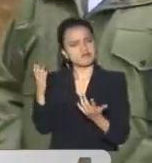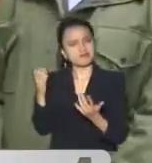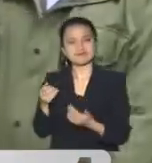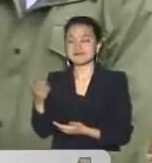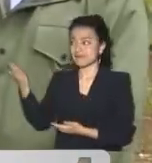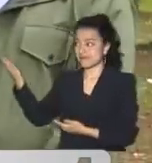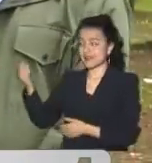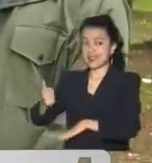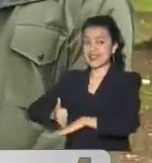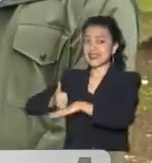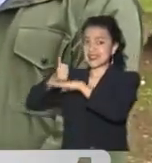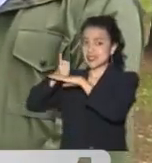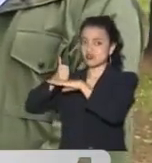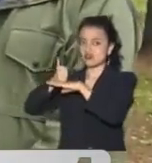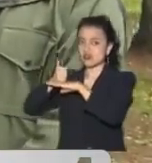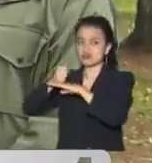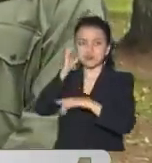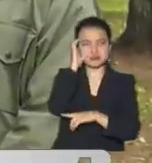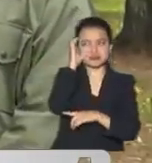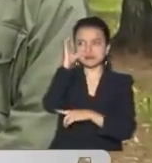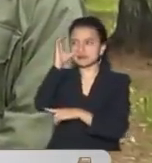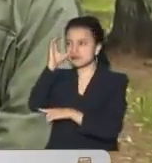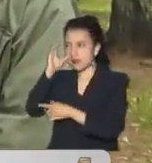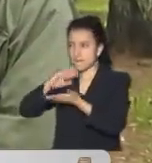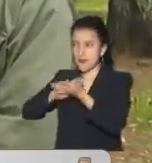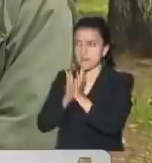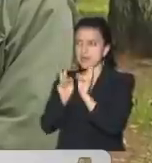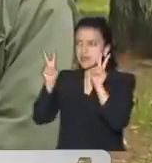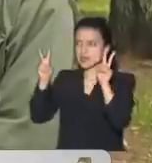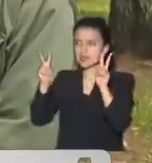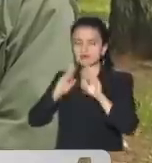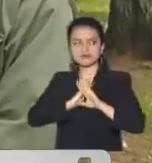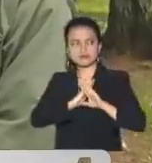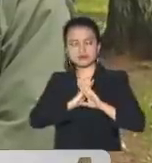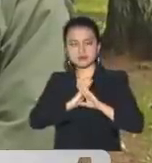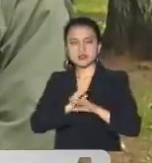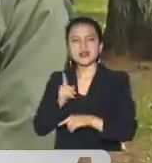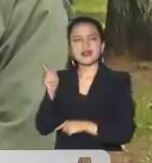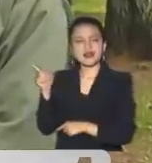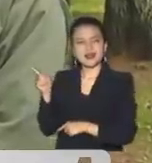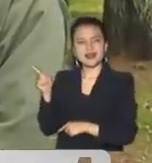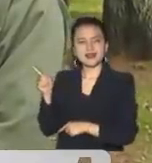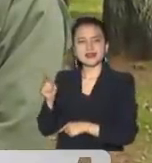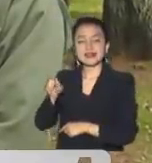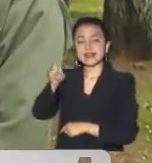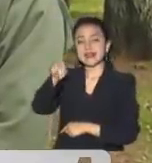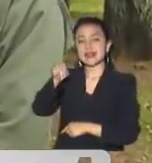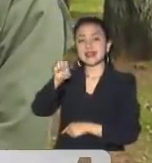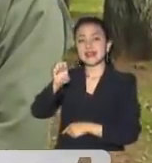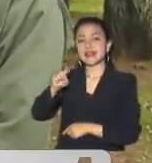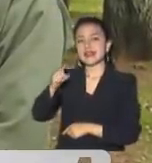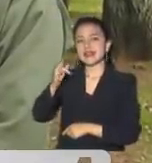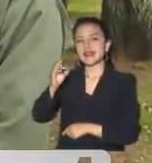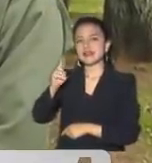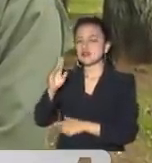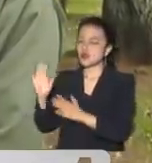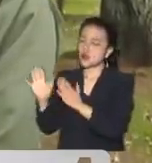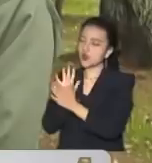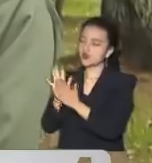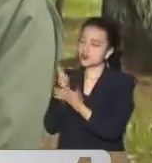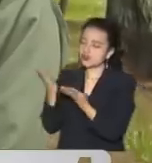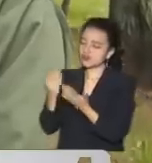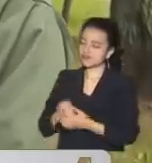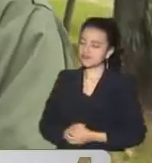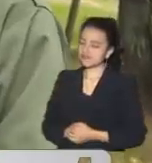él es el director del centro de estudios en seguridad y paz Bienvenido a noticentro 1 cmy cuéntenos por favor Cómo afecta a Colombia esto que está sucediendo